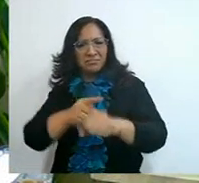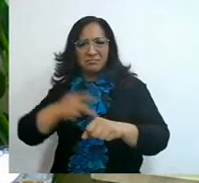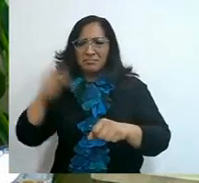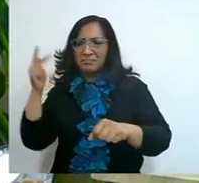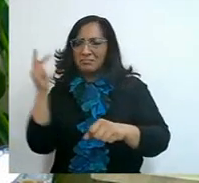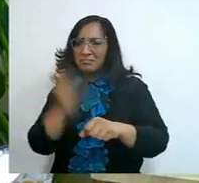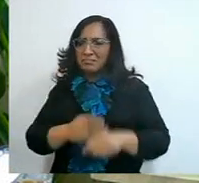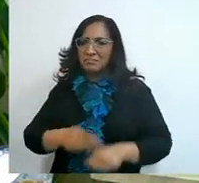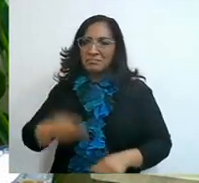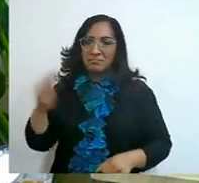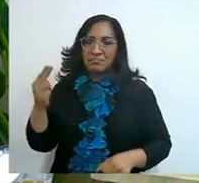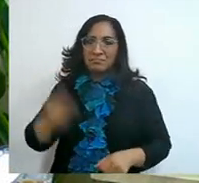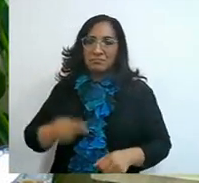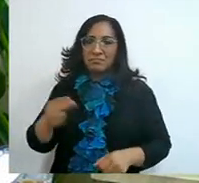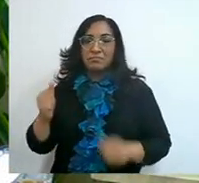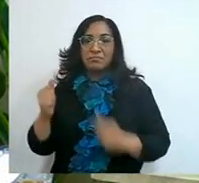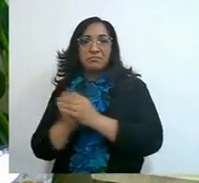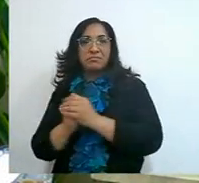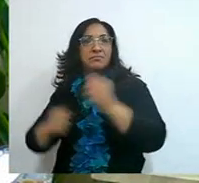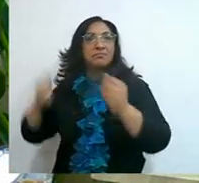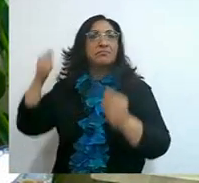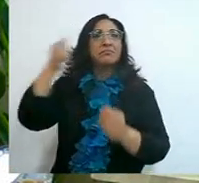No le llaman la espada de Dios.